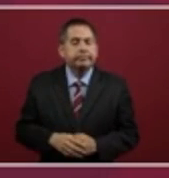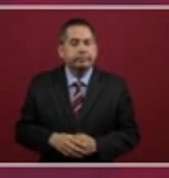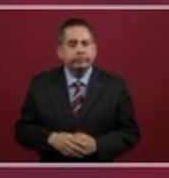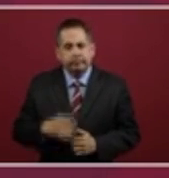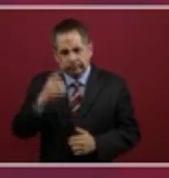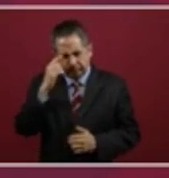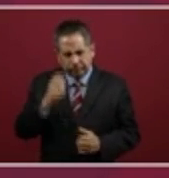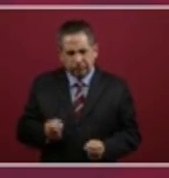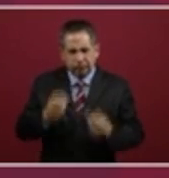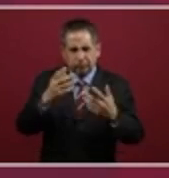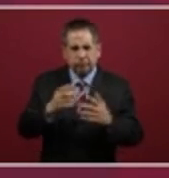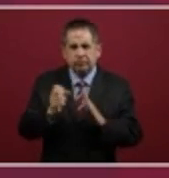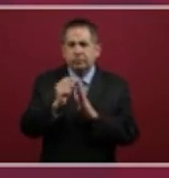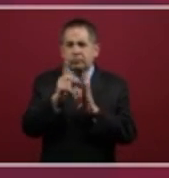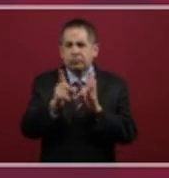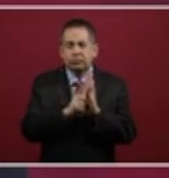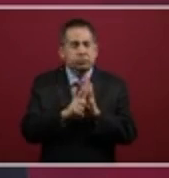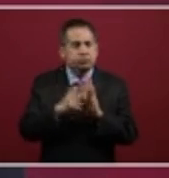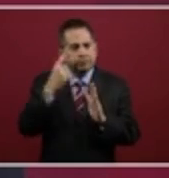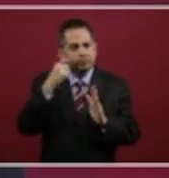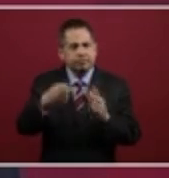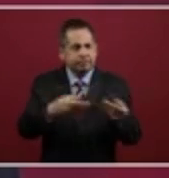¿saben cuántas solicitudes